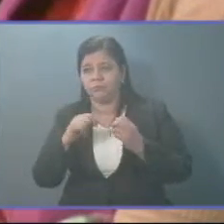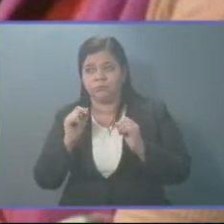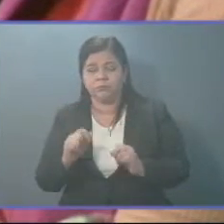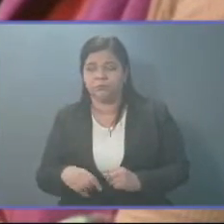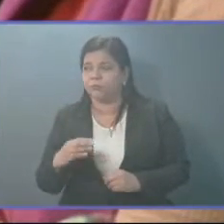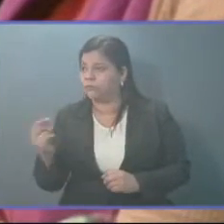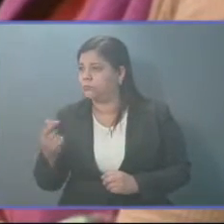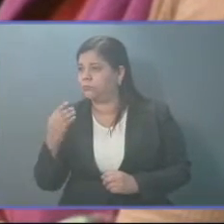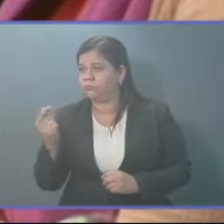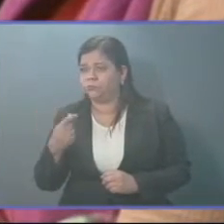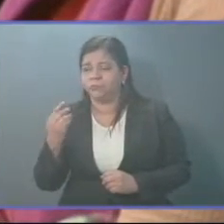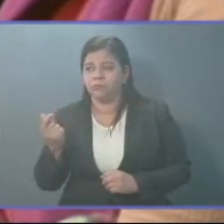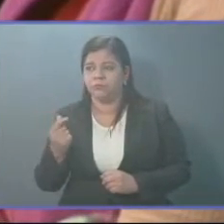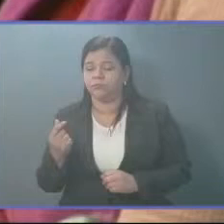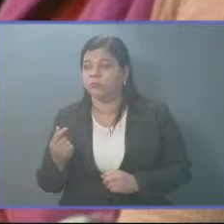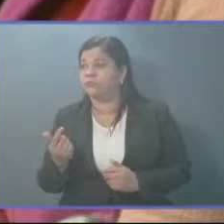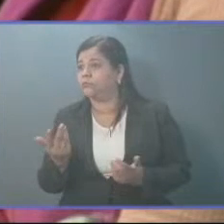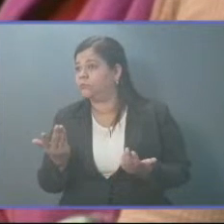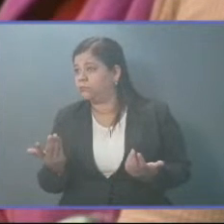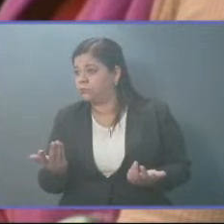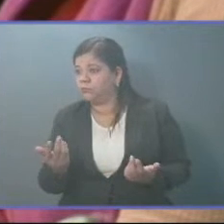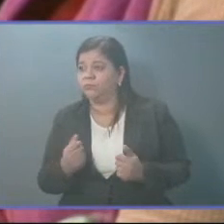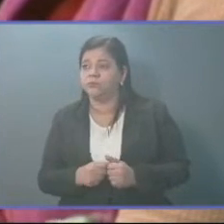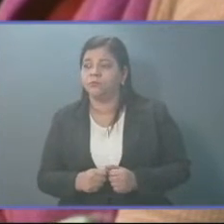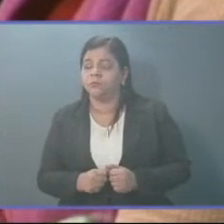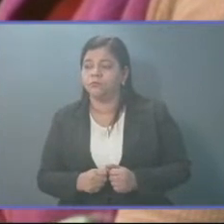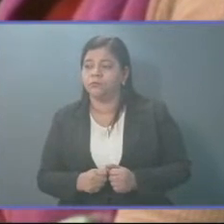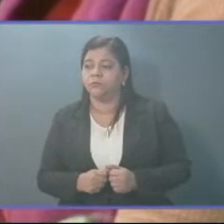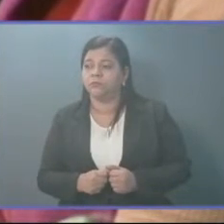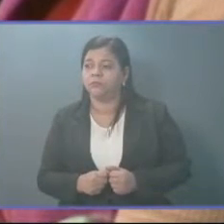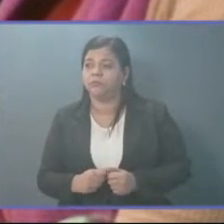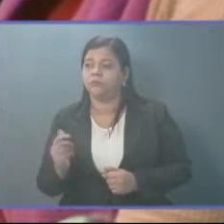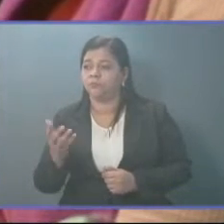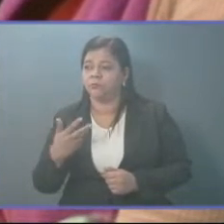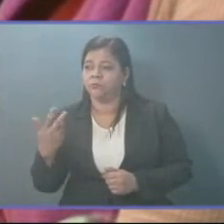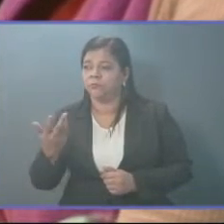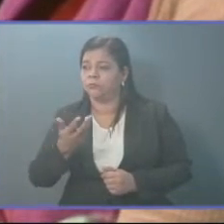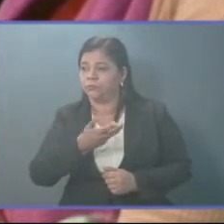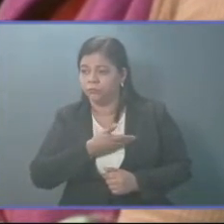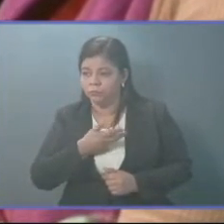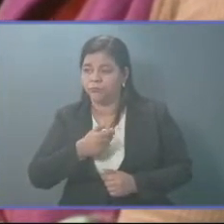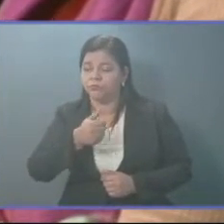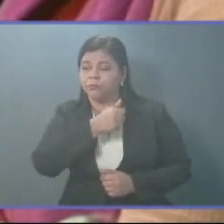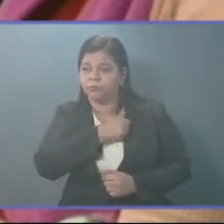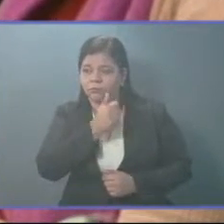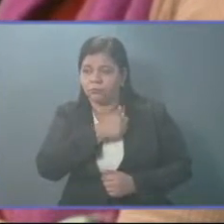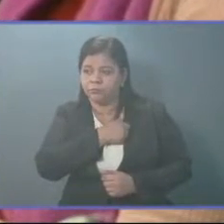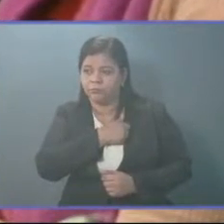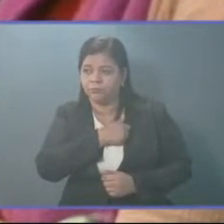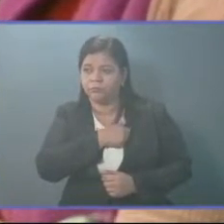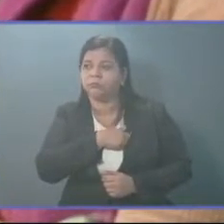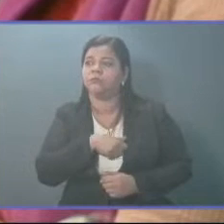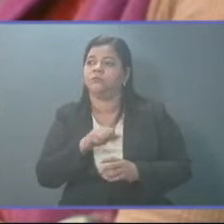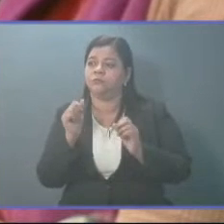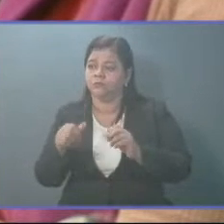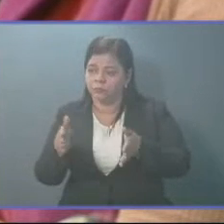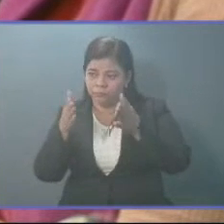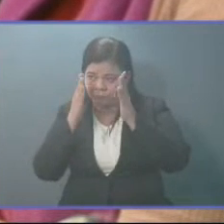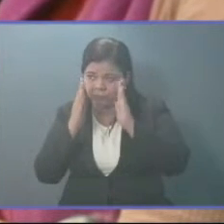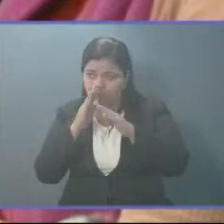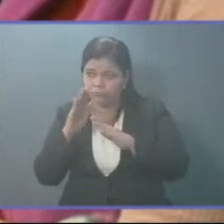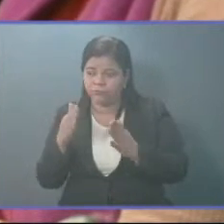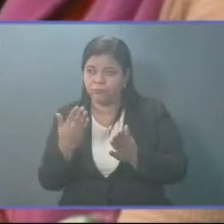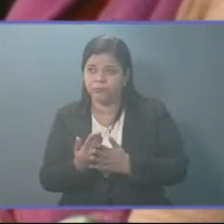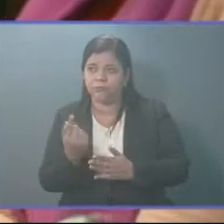la carrera porque es la responsabilidad de nosotros también escuchar